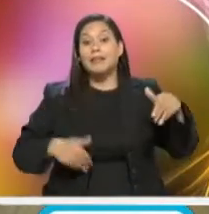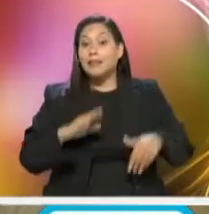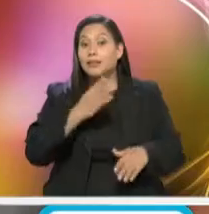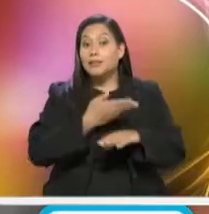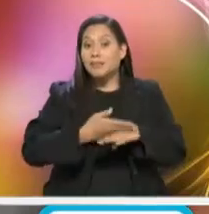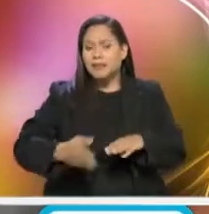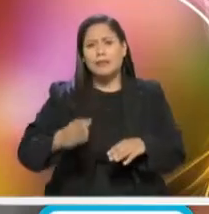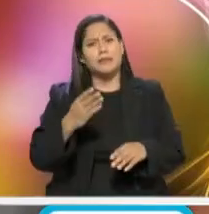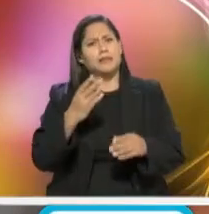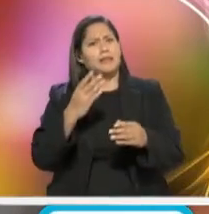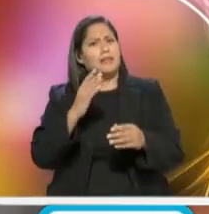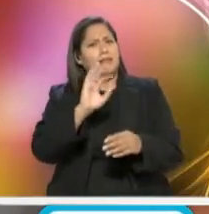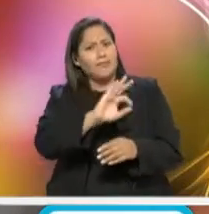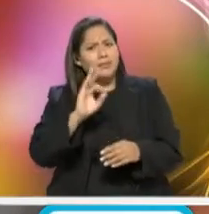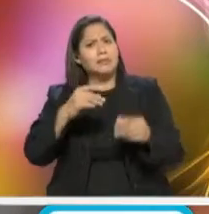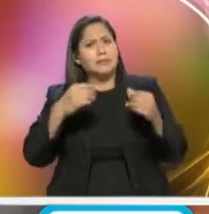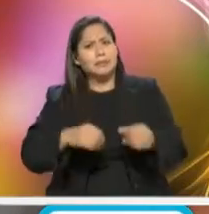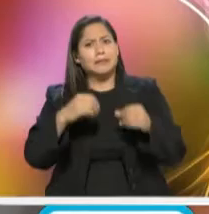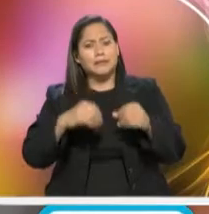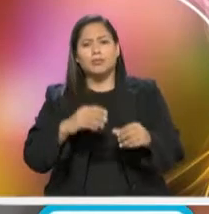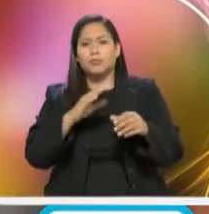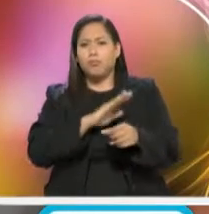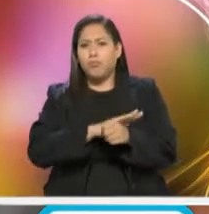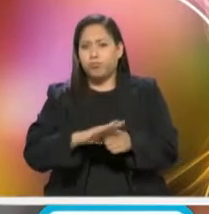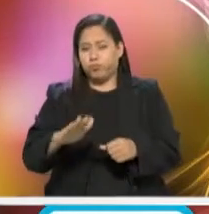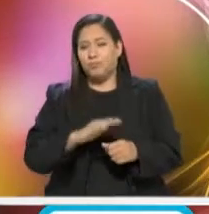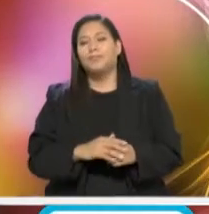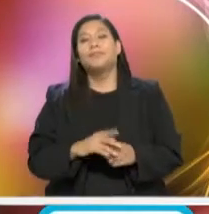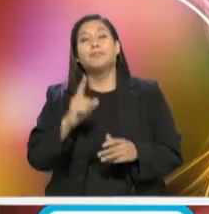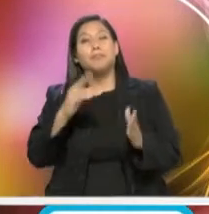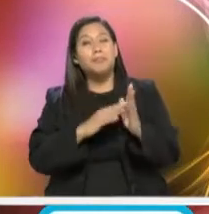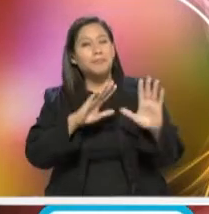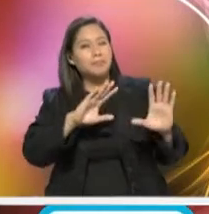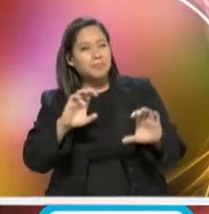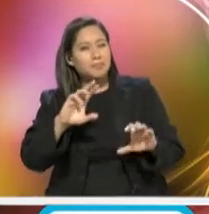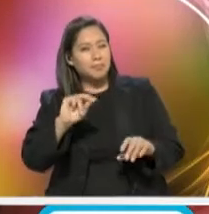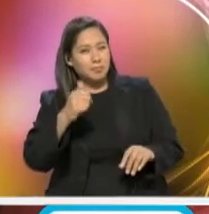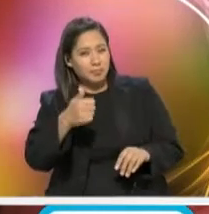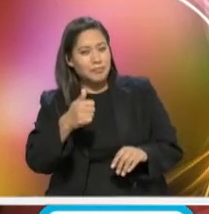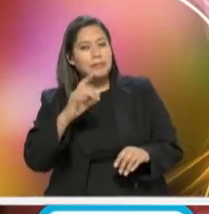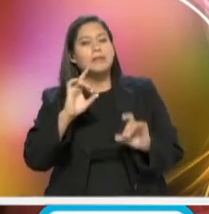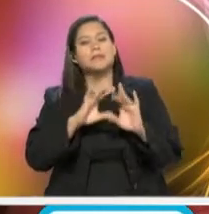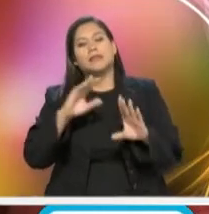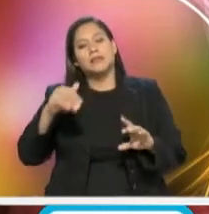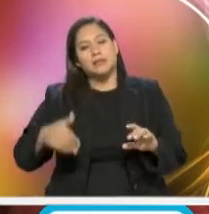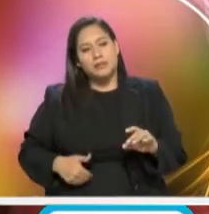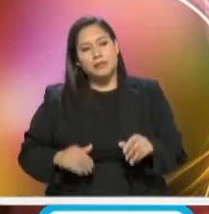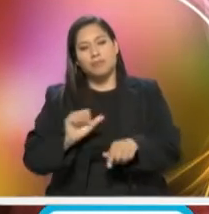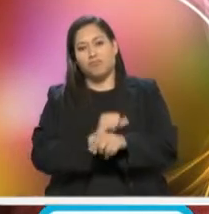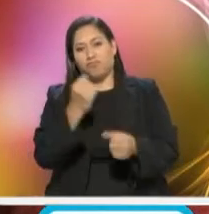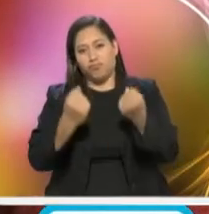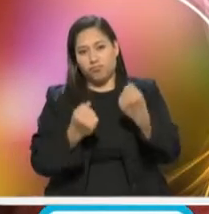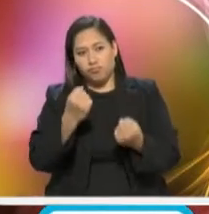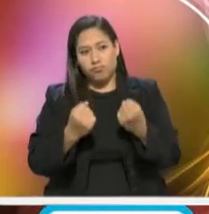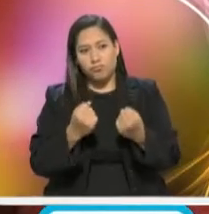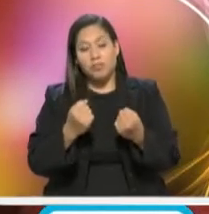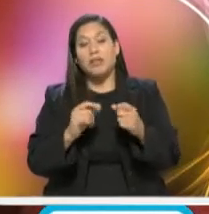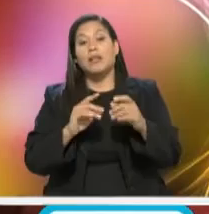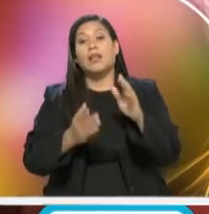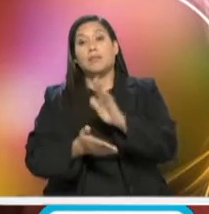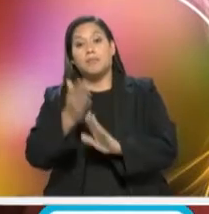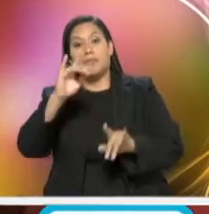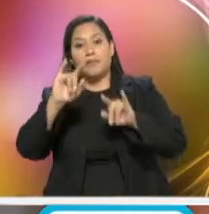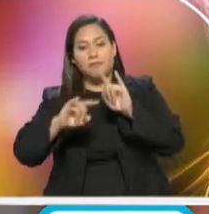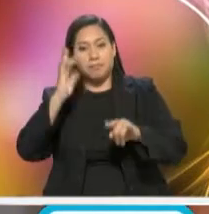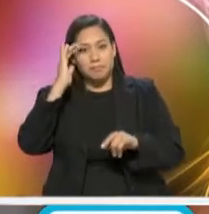Blanquita largas temporadas. Finalmente en 1986, en un accidente automovilístico, iban a la Feria de San